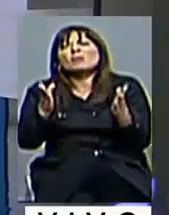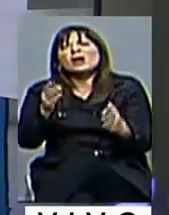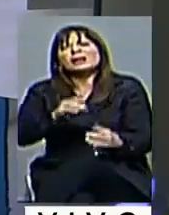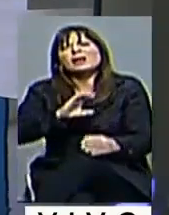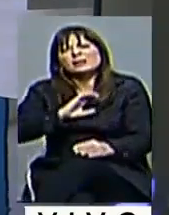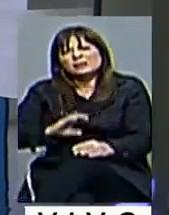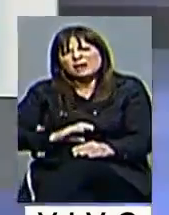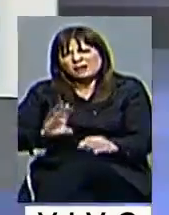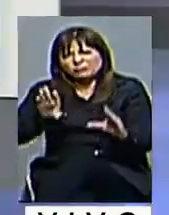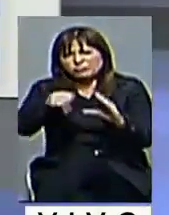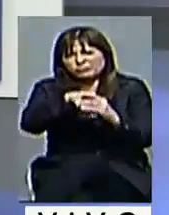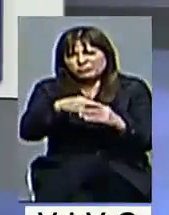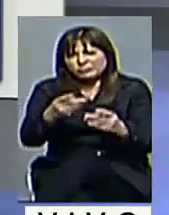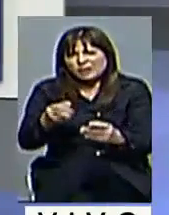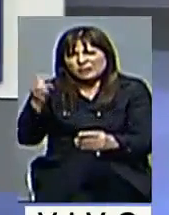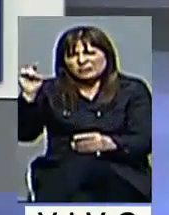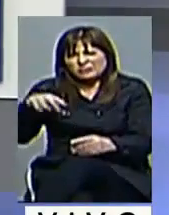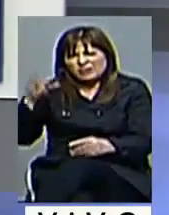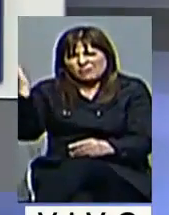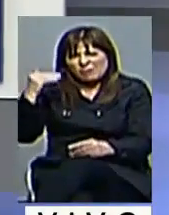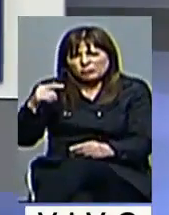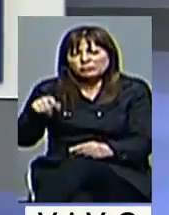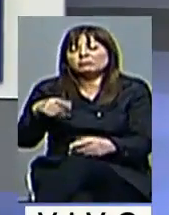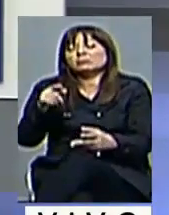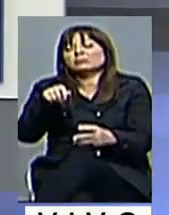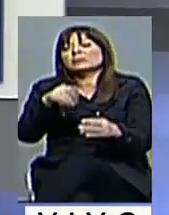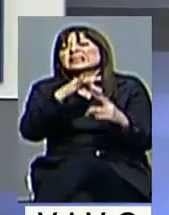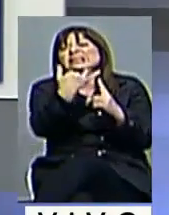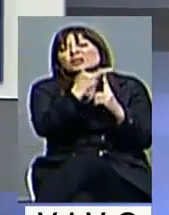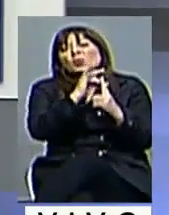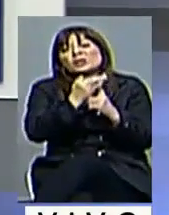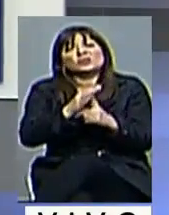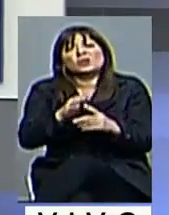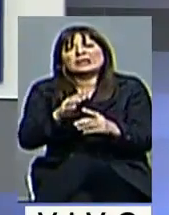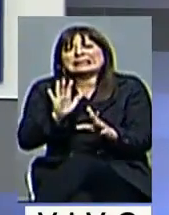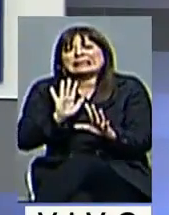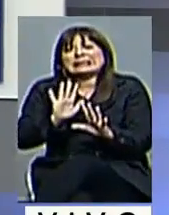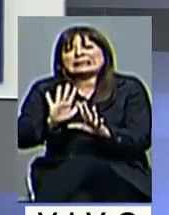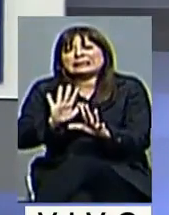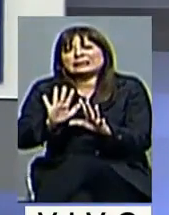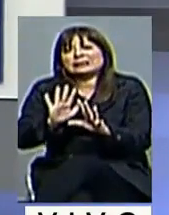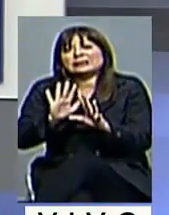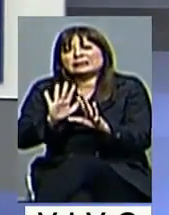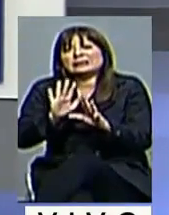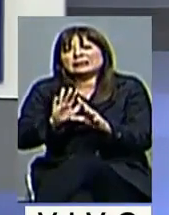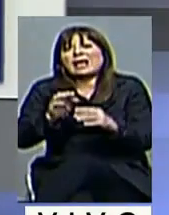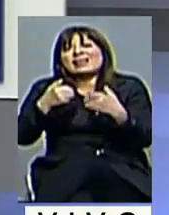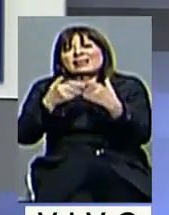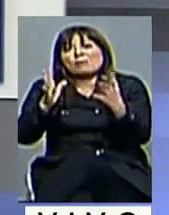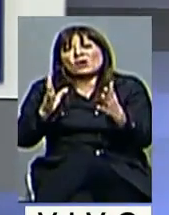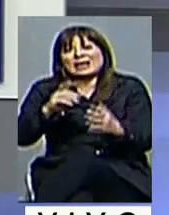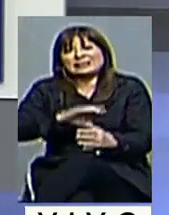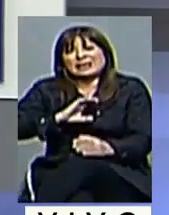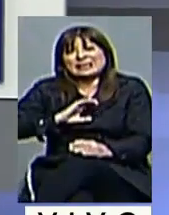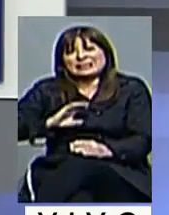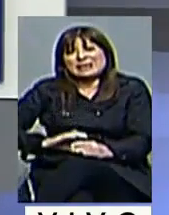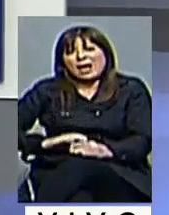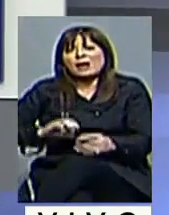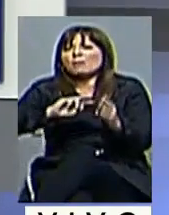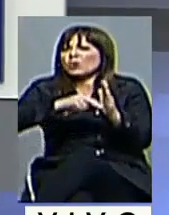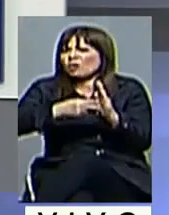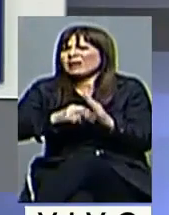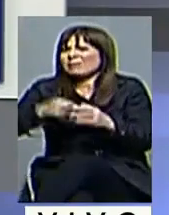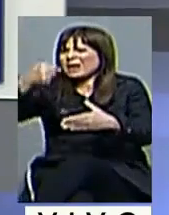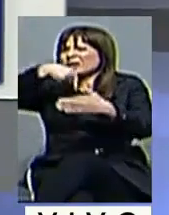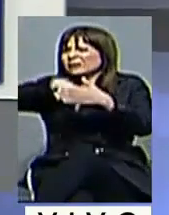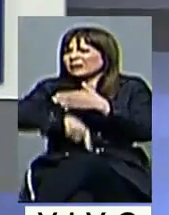por esta situación en suspenso que tiene la Democracia Cristiana y la crisis interna que mantiene la Democracia Cristiana. Sí.